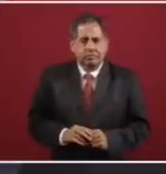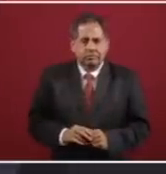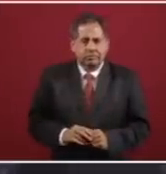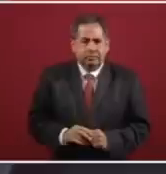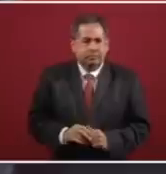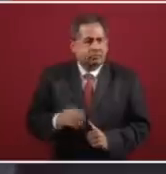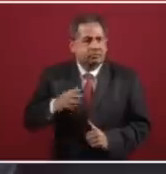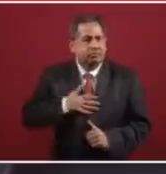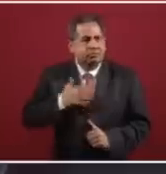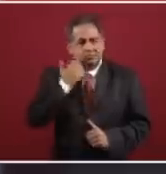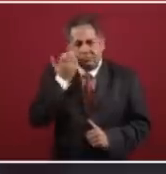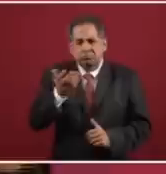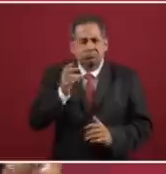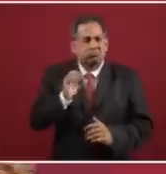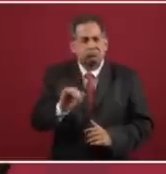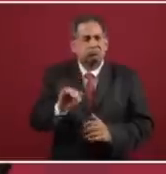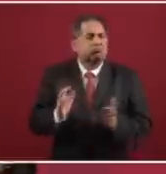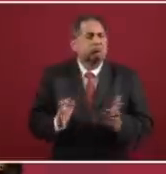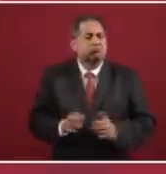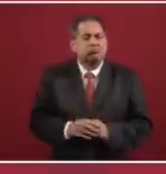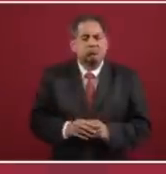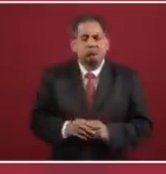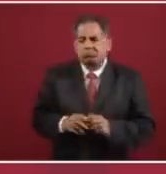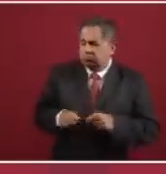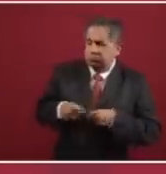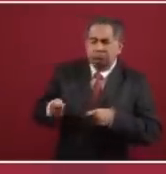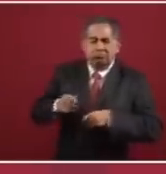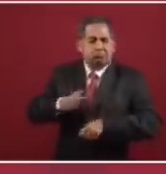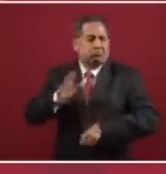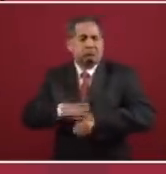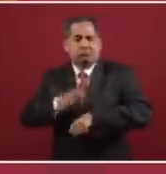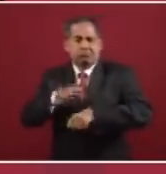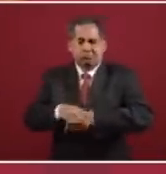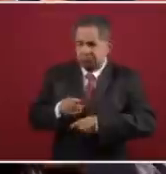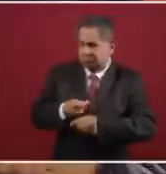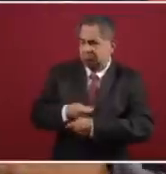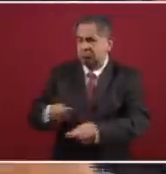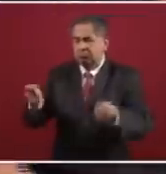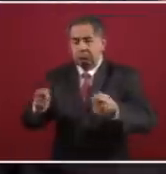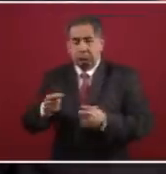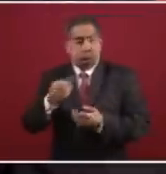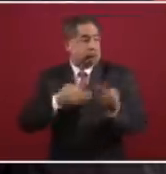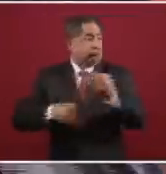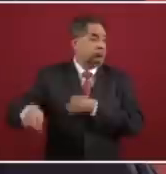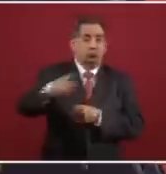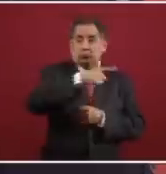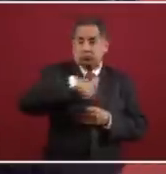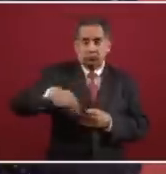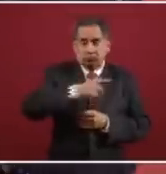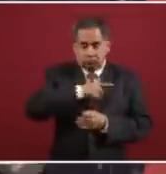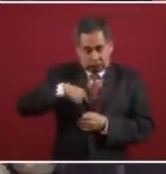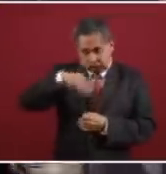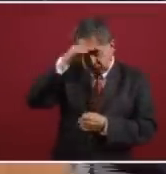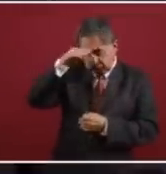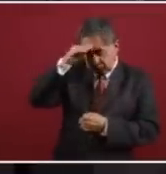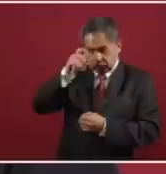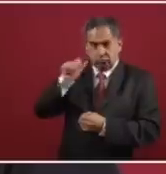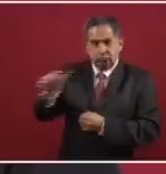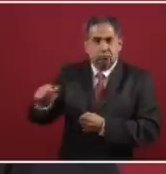Yo quisiera dar más y todos deberíamos de estar pensando en